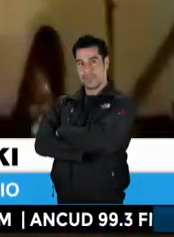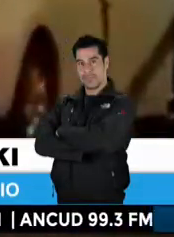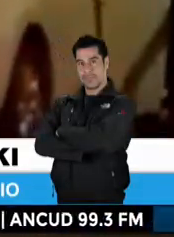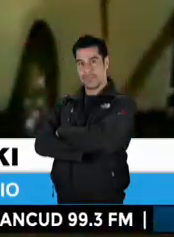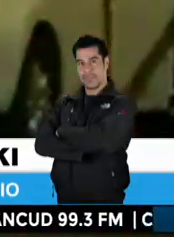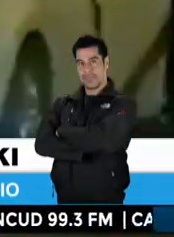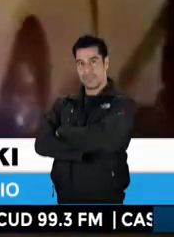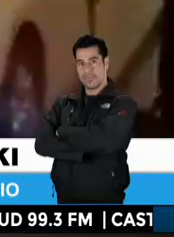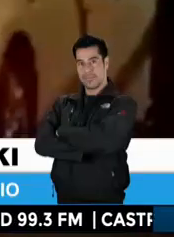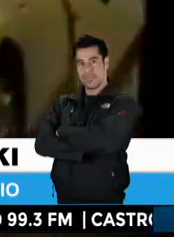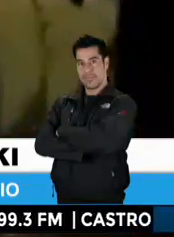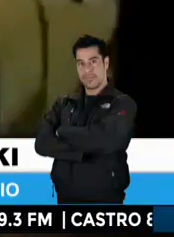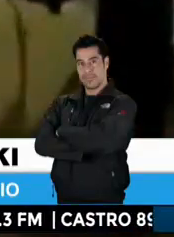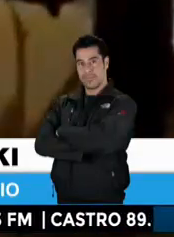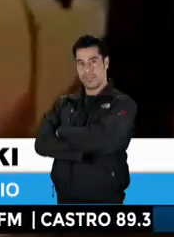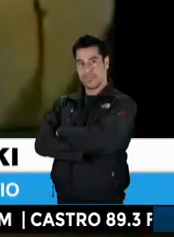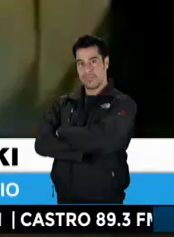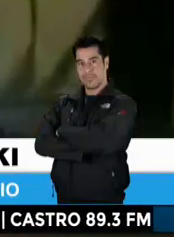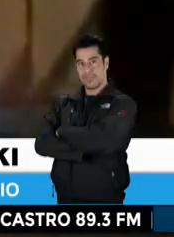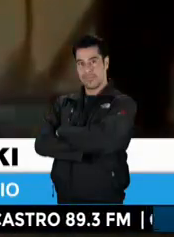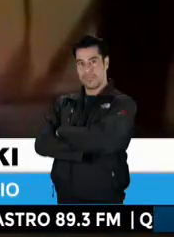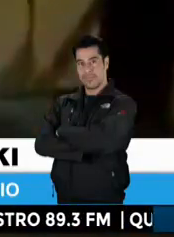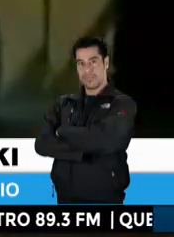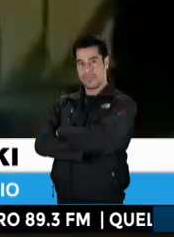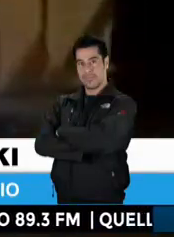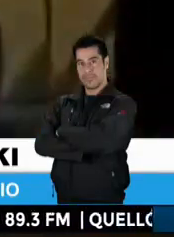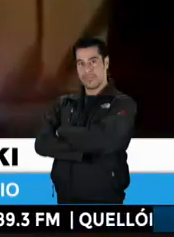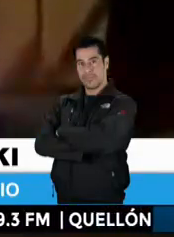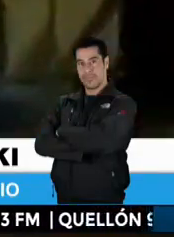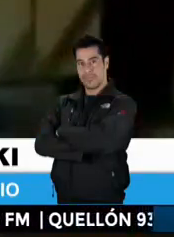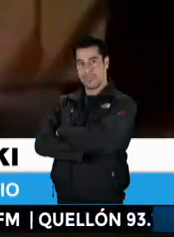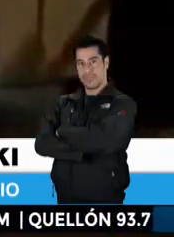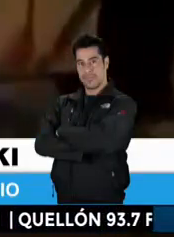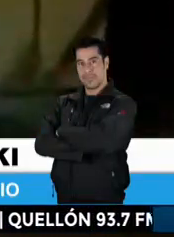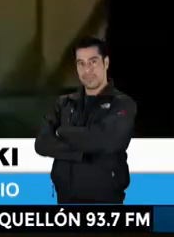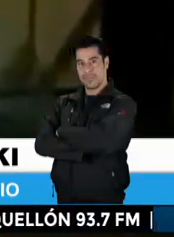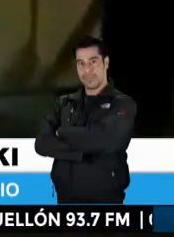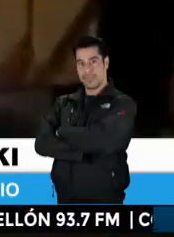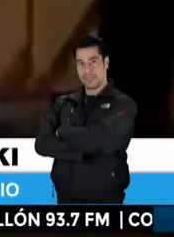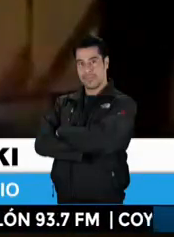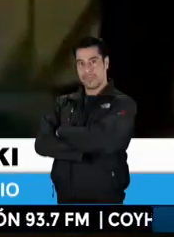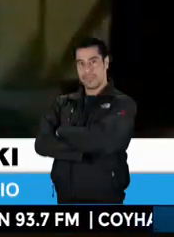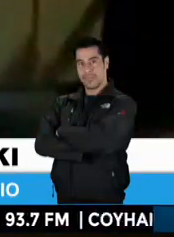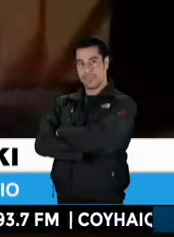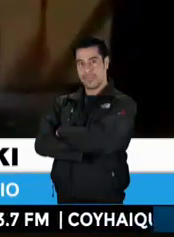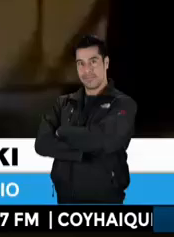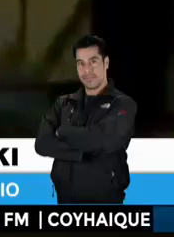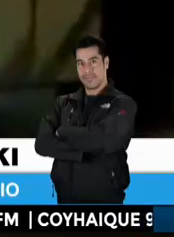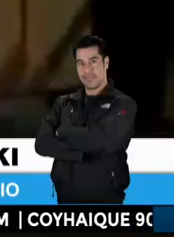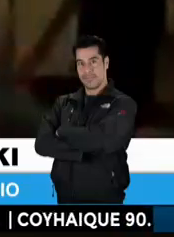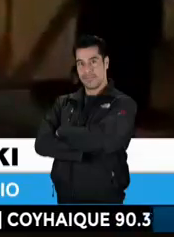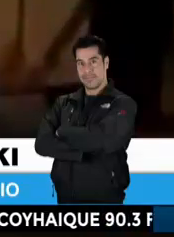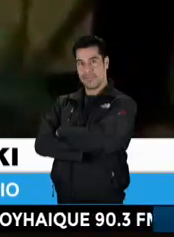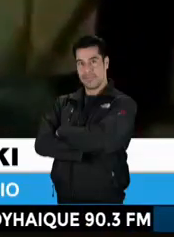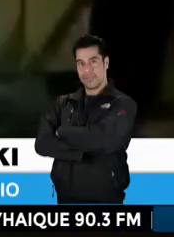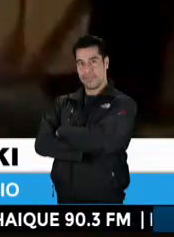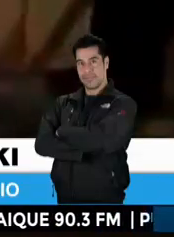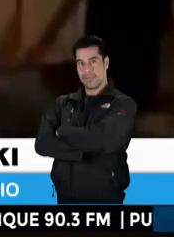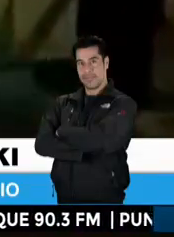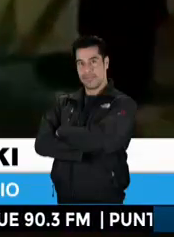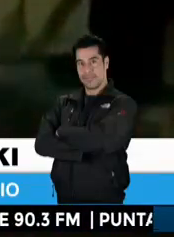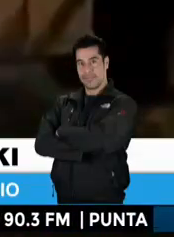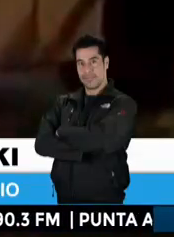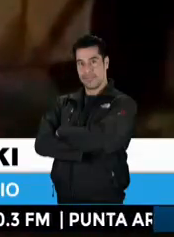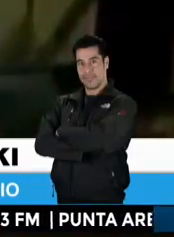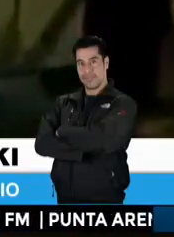que comprobó Carabineros y después corroboró la Brigada de Homicidios de la PDI, porque ellos fueron instruidos por la Fiscalía para que